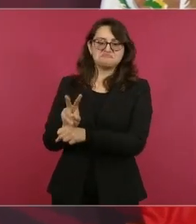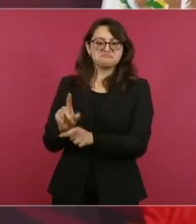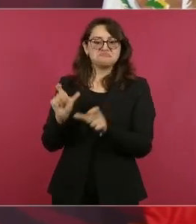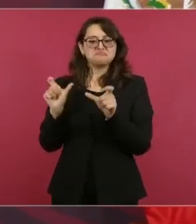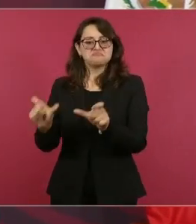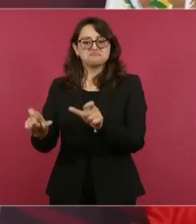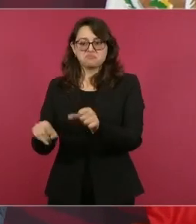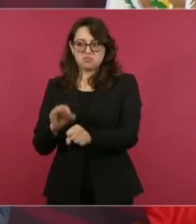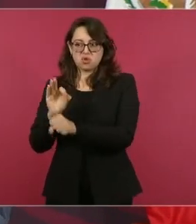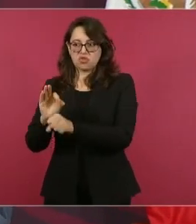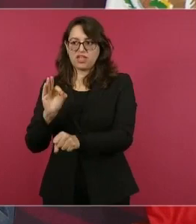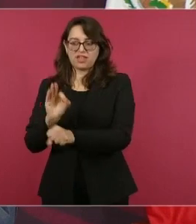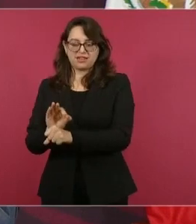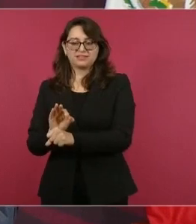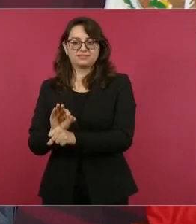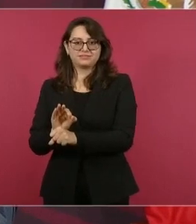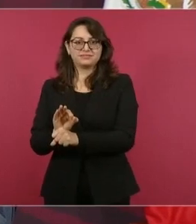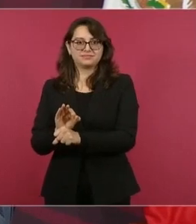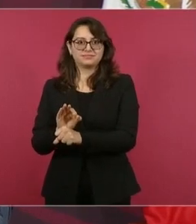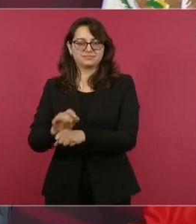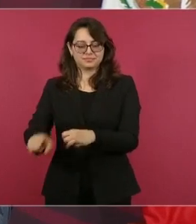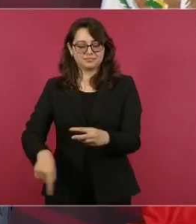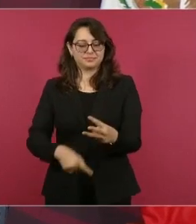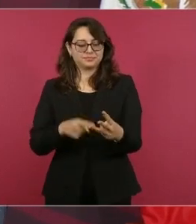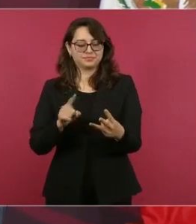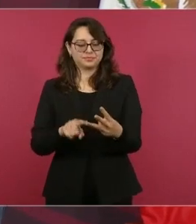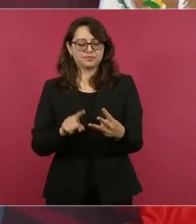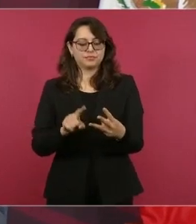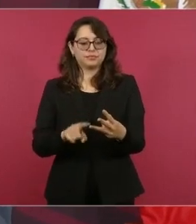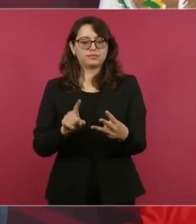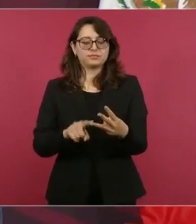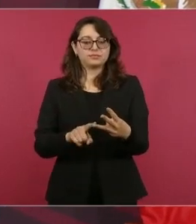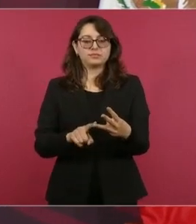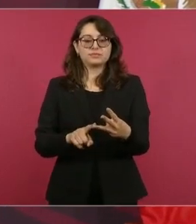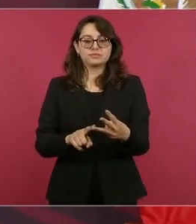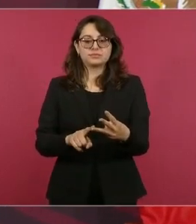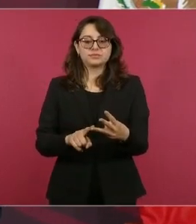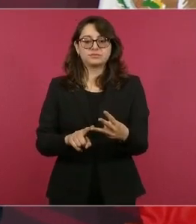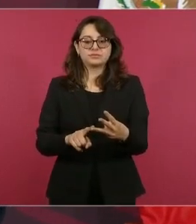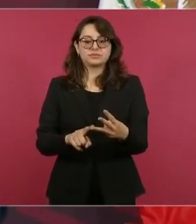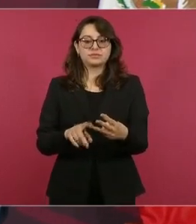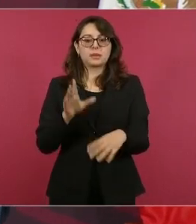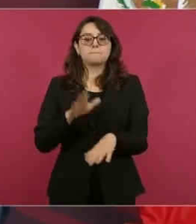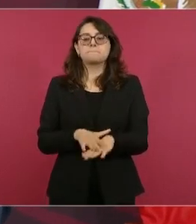Pero hay otra cosa que es lo más importante, considero,